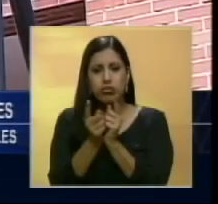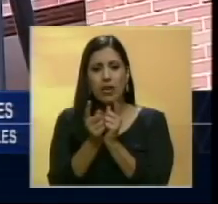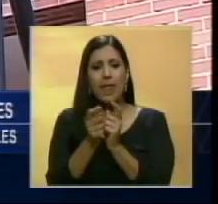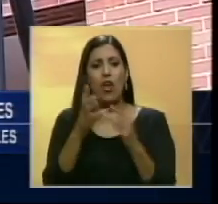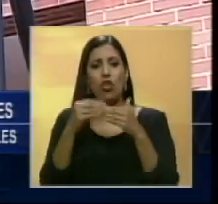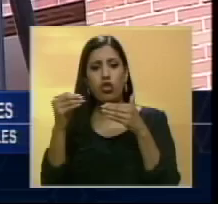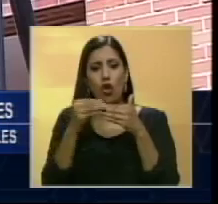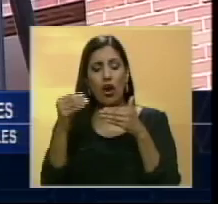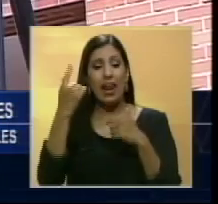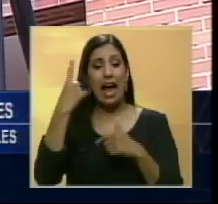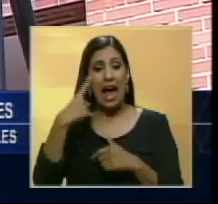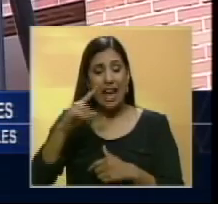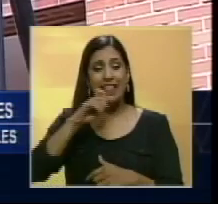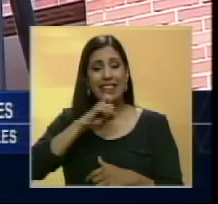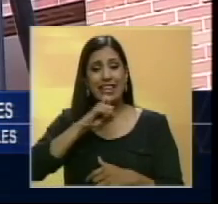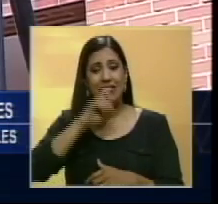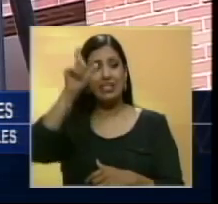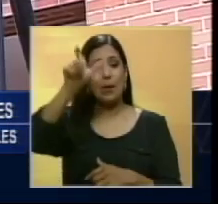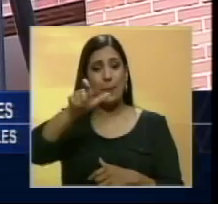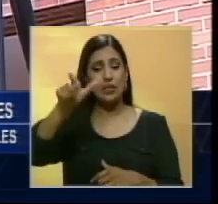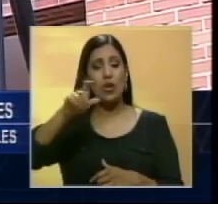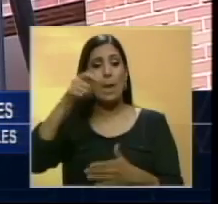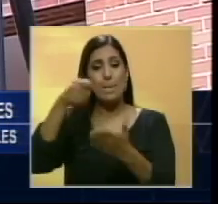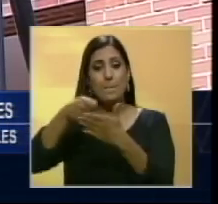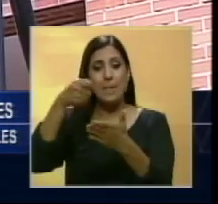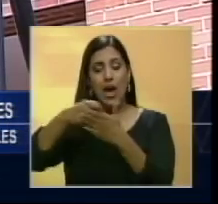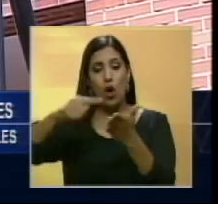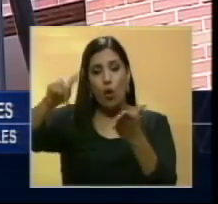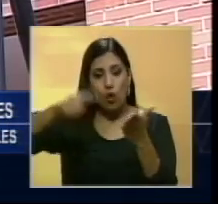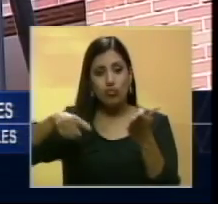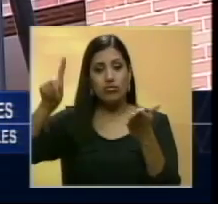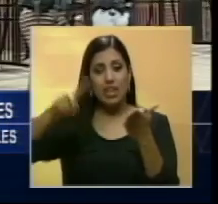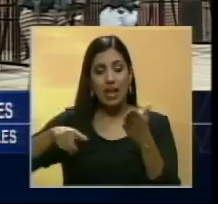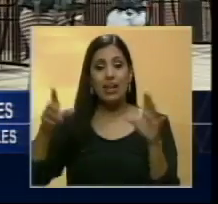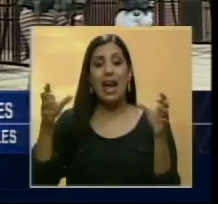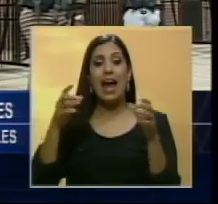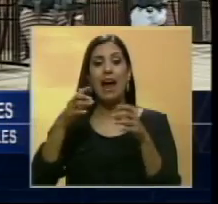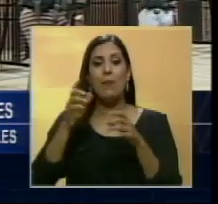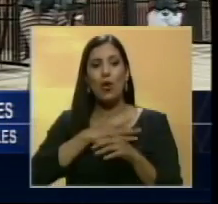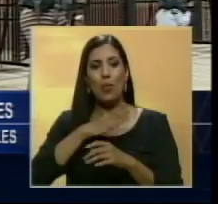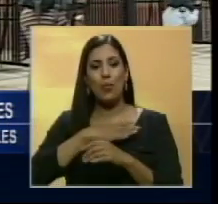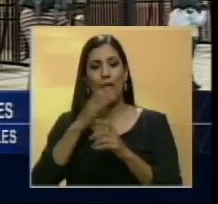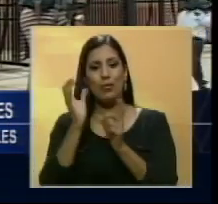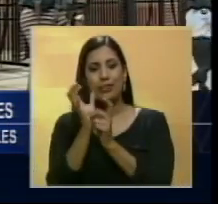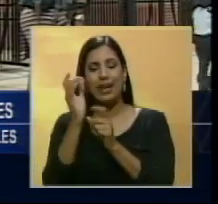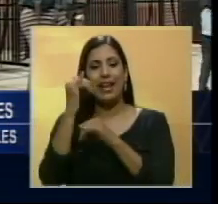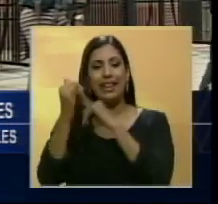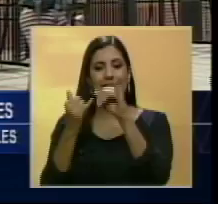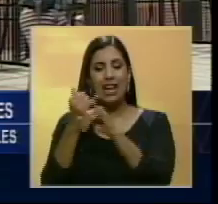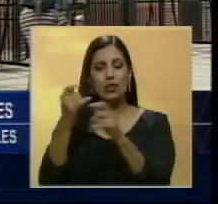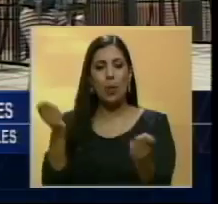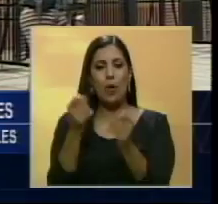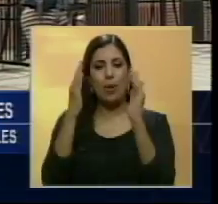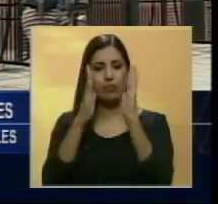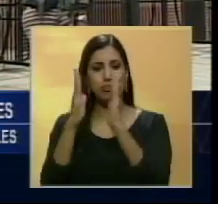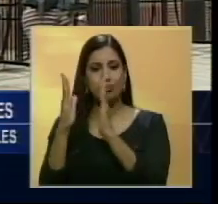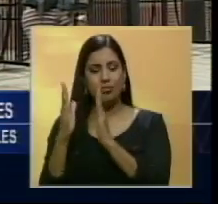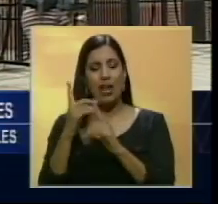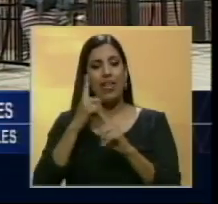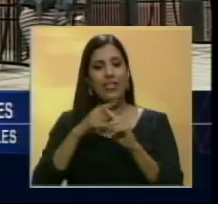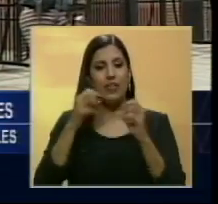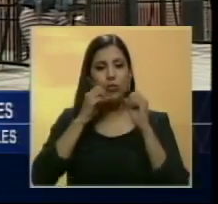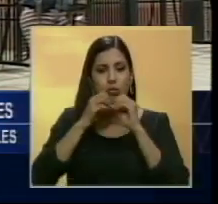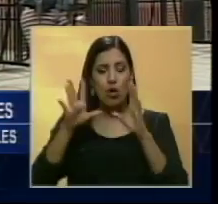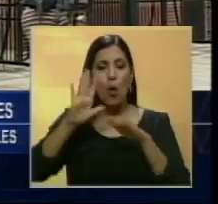de divisas ha generado dificultades para la cancelación de contratos con canales internacionales en la grilla de programación de operadores de